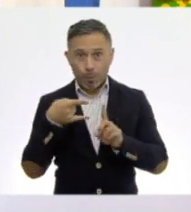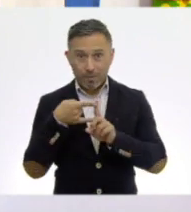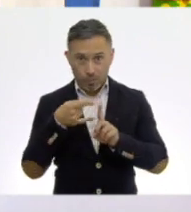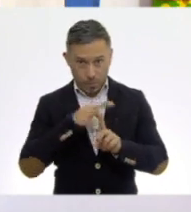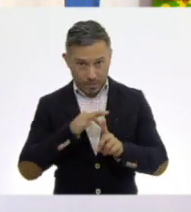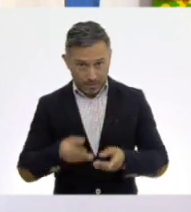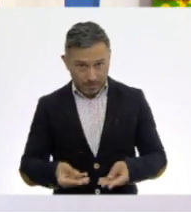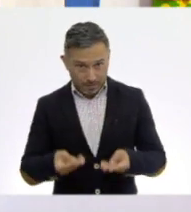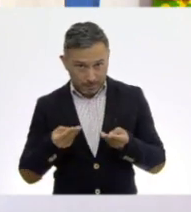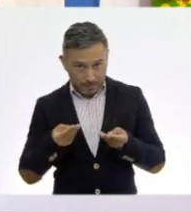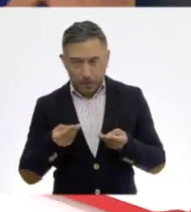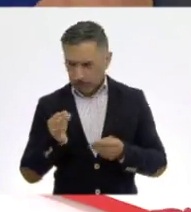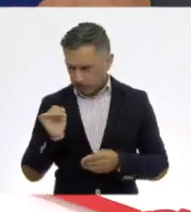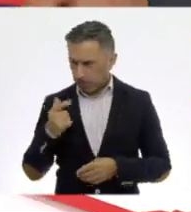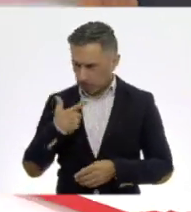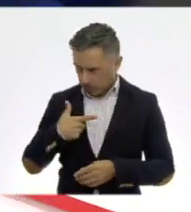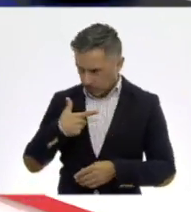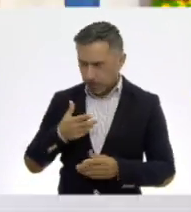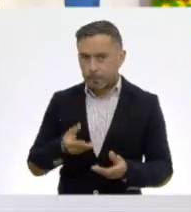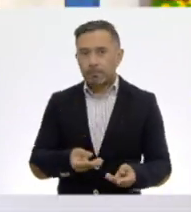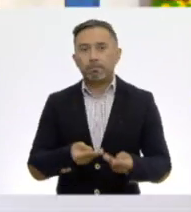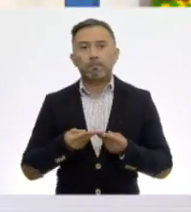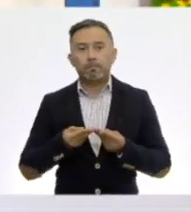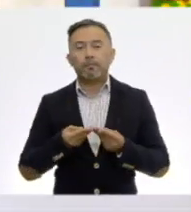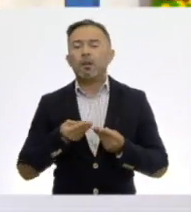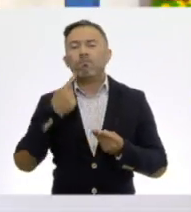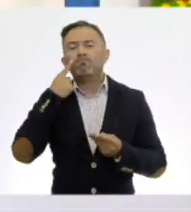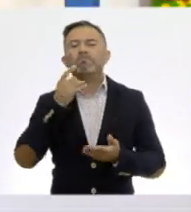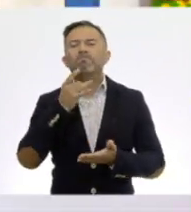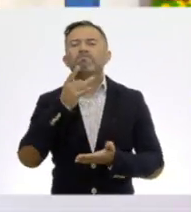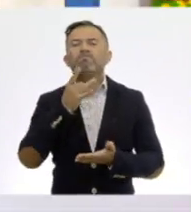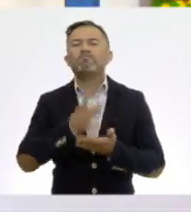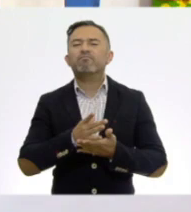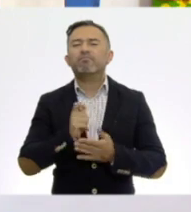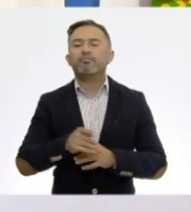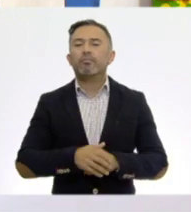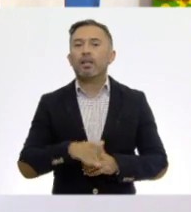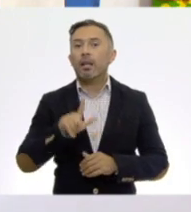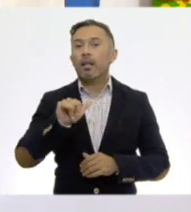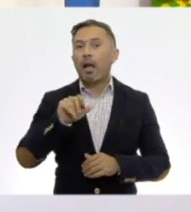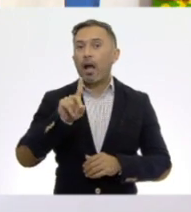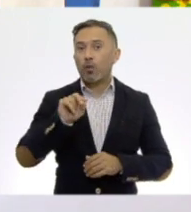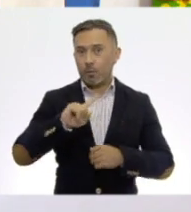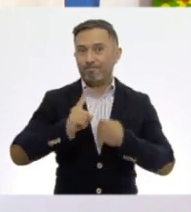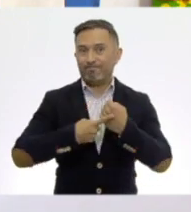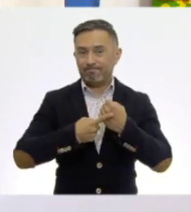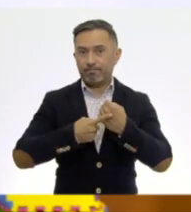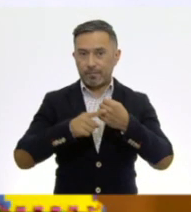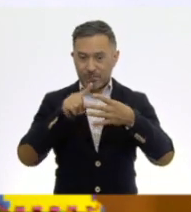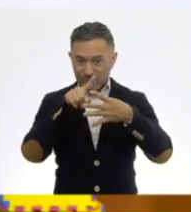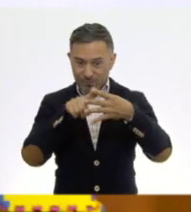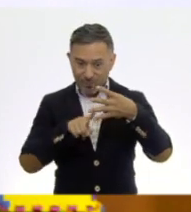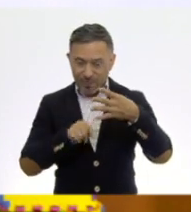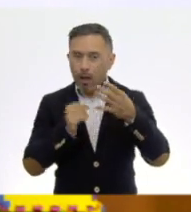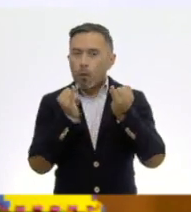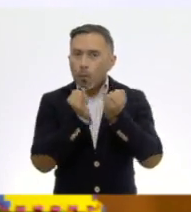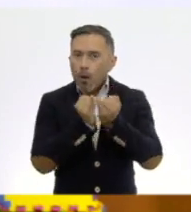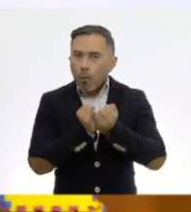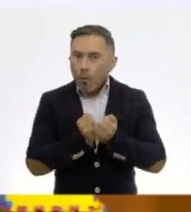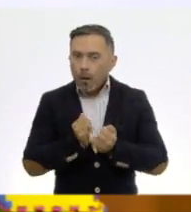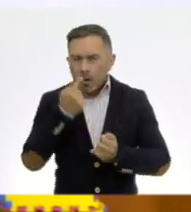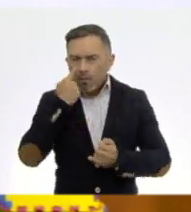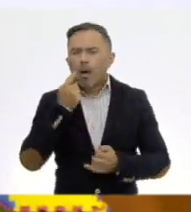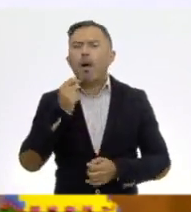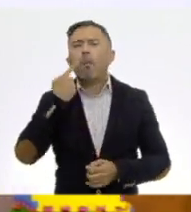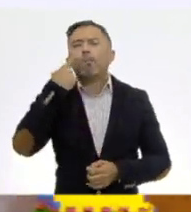Claro. ¿Sí? Aquí decimos una característica, es que sus lados son iguales. Son iguales. ¿Cómo compruebo? Bueno, lo puedo